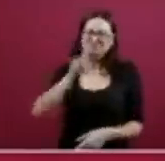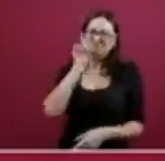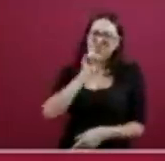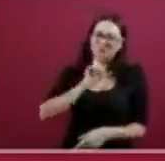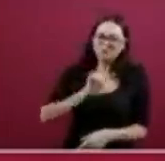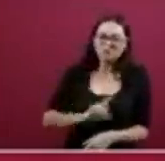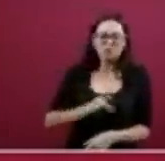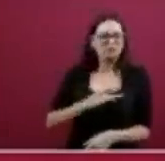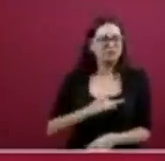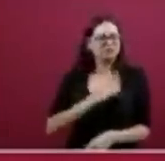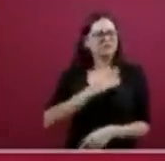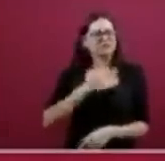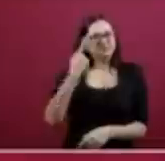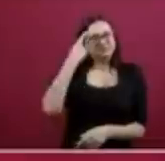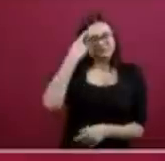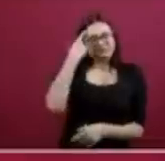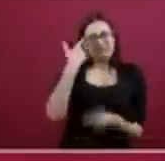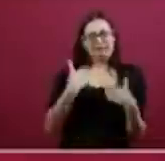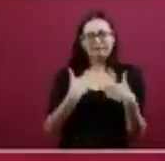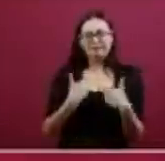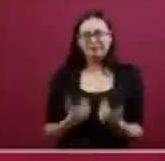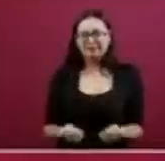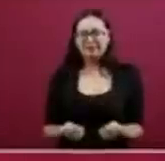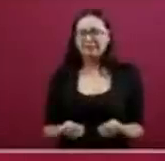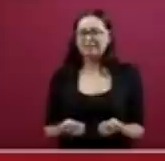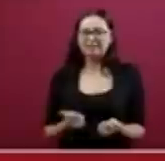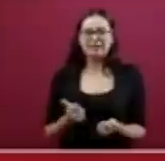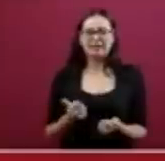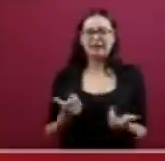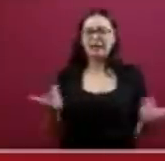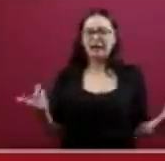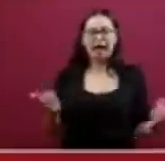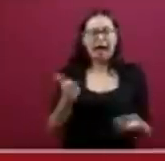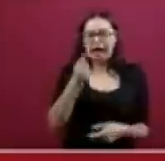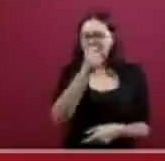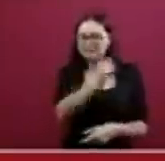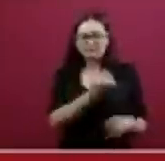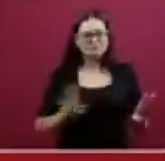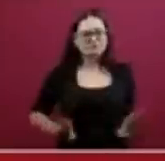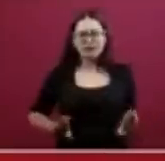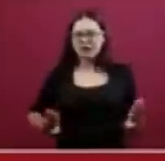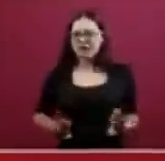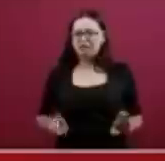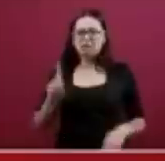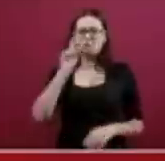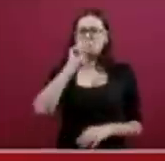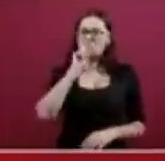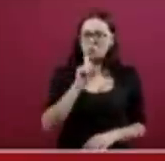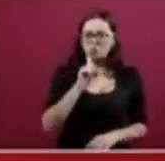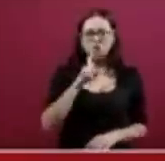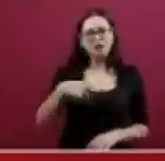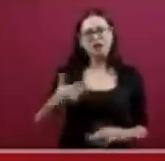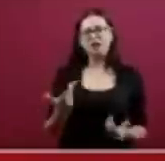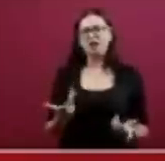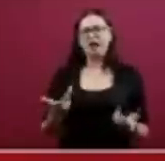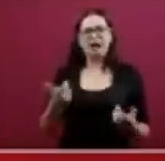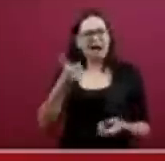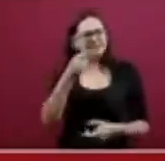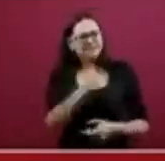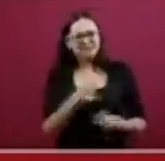sensibles, conscientes, como son las mujeres en general, como son los mexicanos.